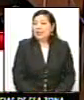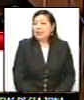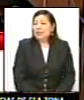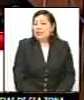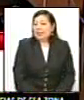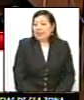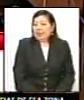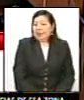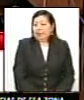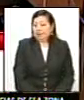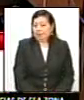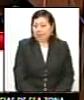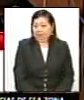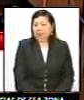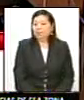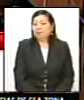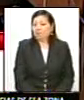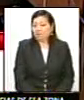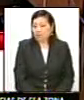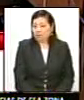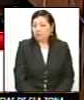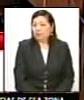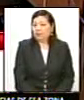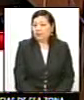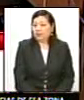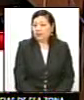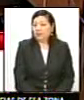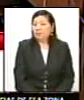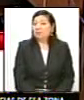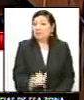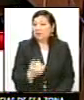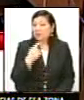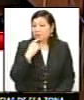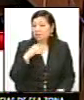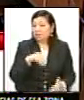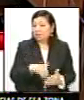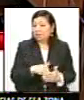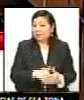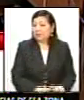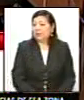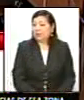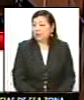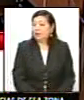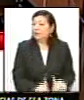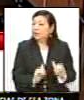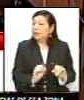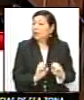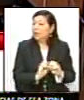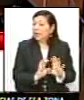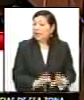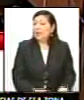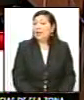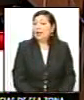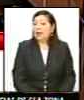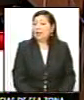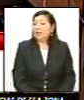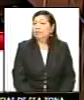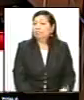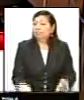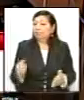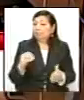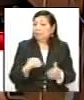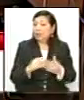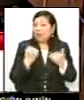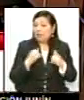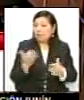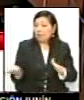Sí, para que me aclare, congresista. Sí, respecto a lo que se ha votado, en todo caso que quede claro si es que se va a incluir en el